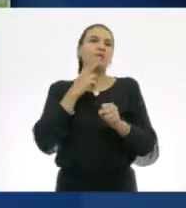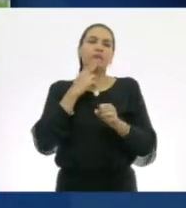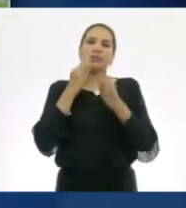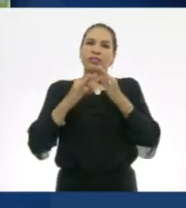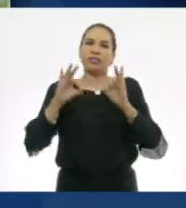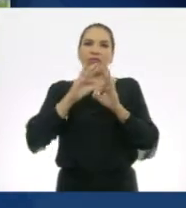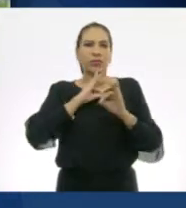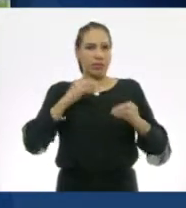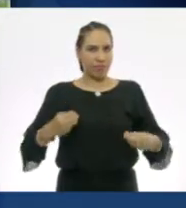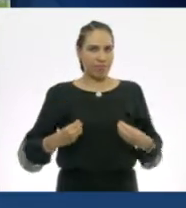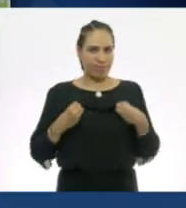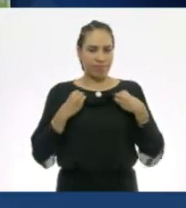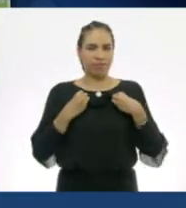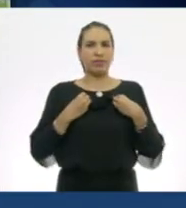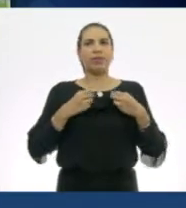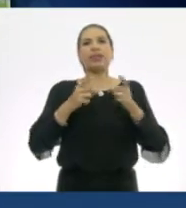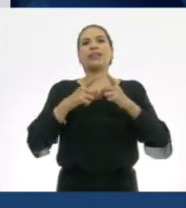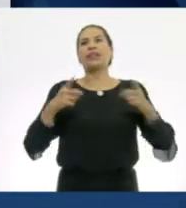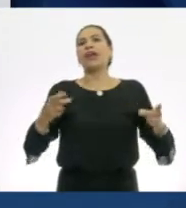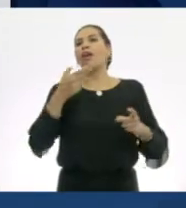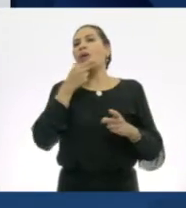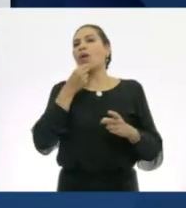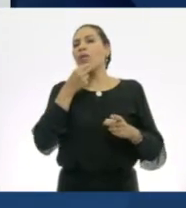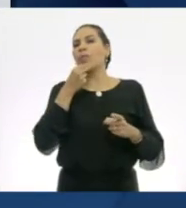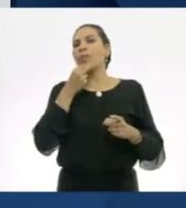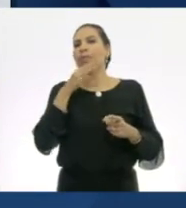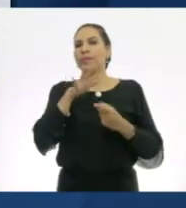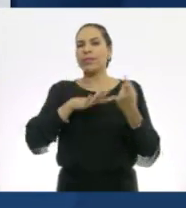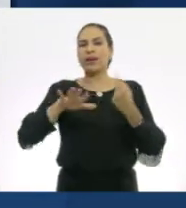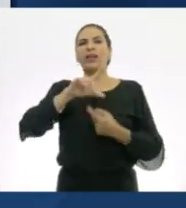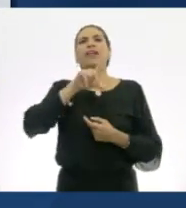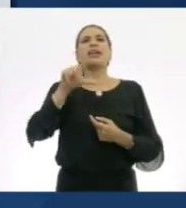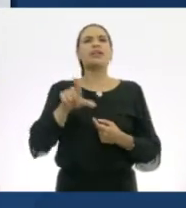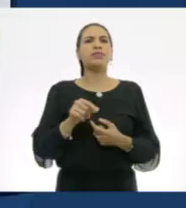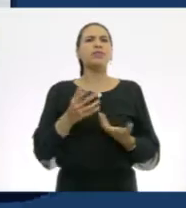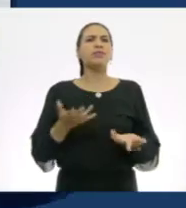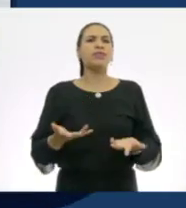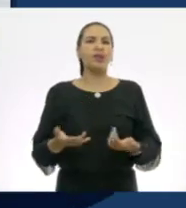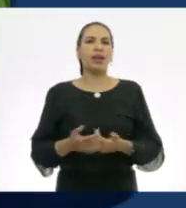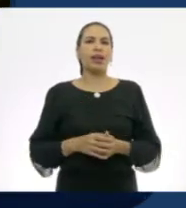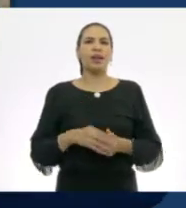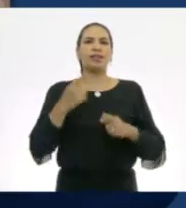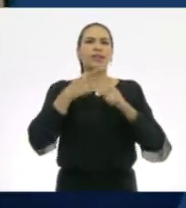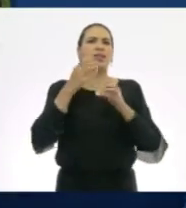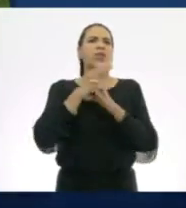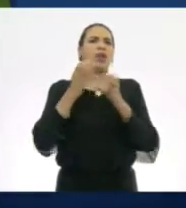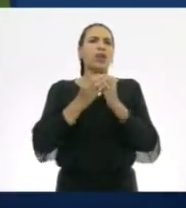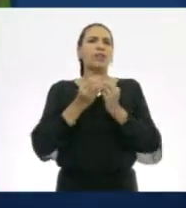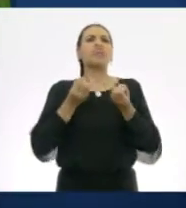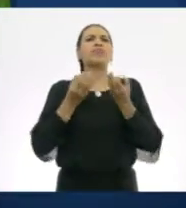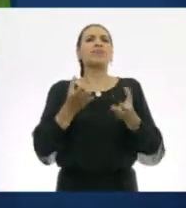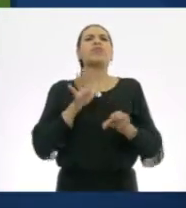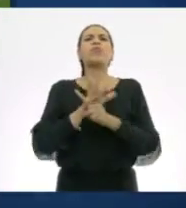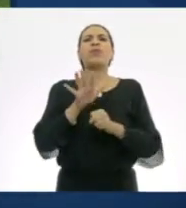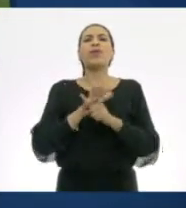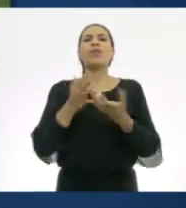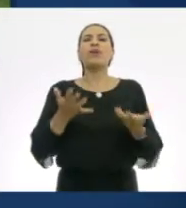para la supervivencia y el desarrollo del hombre. Después están las aportaciones,